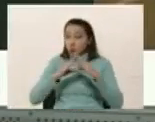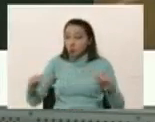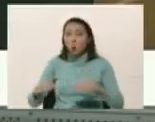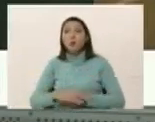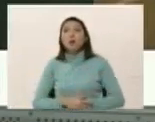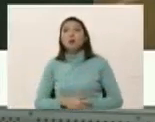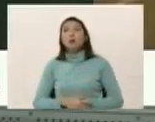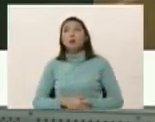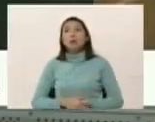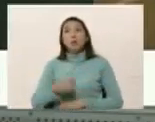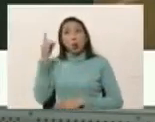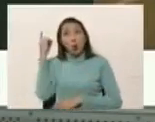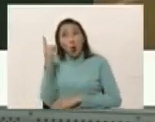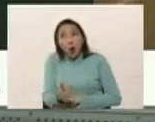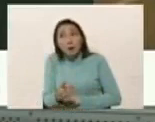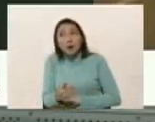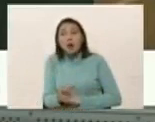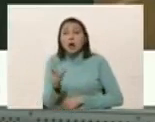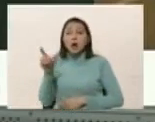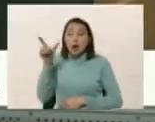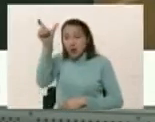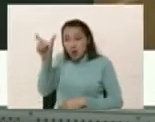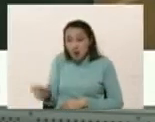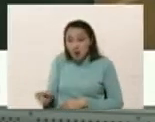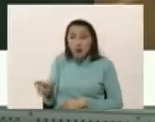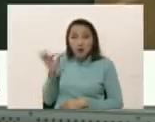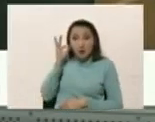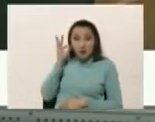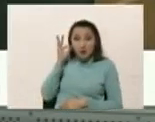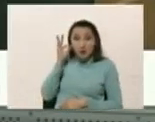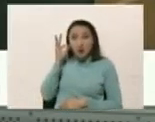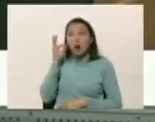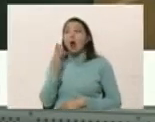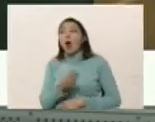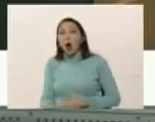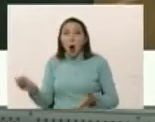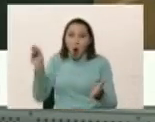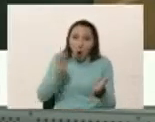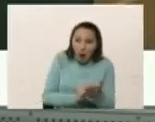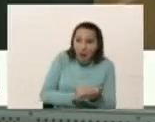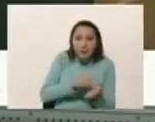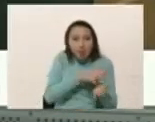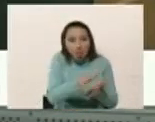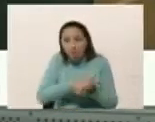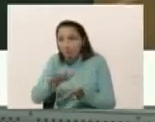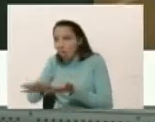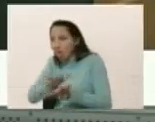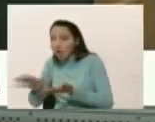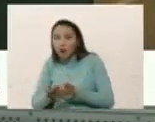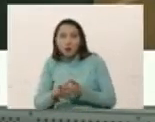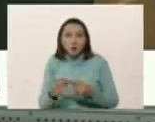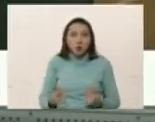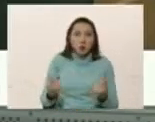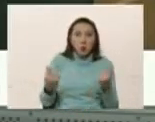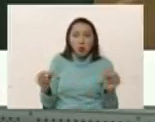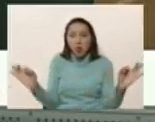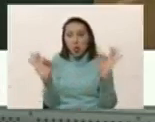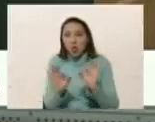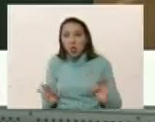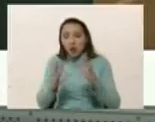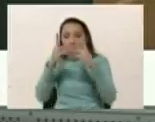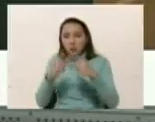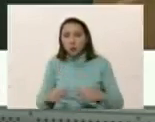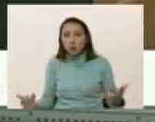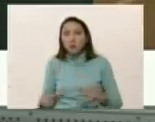legitima a la persona afectada a solicitar la reimpresión del documento sin que genere gastos administrativos te